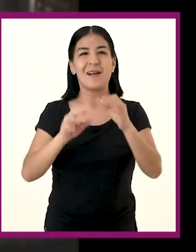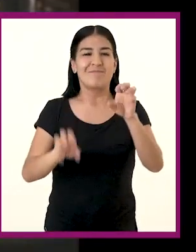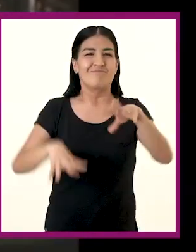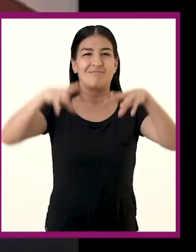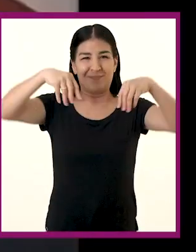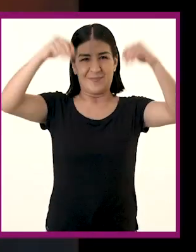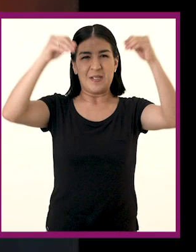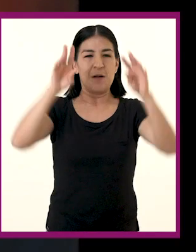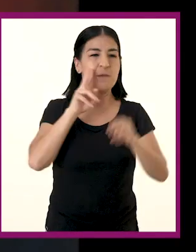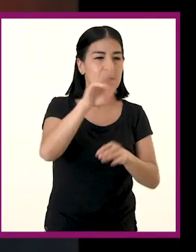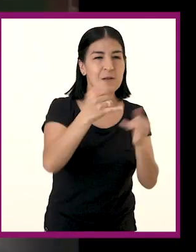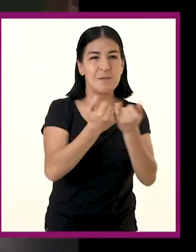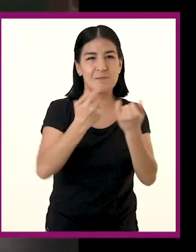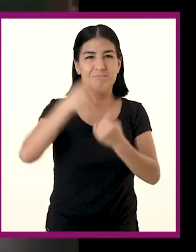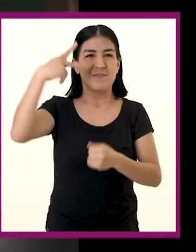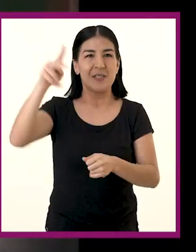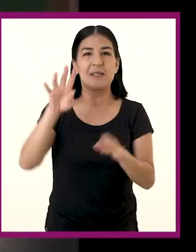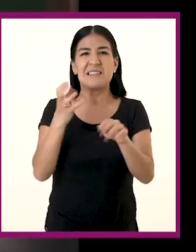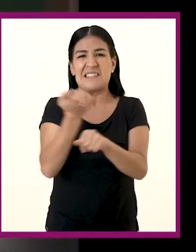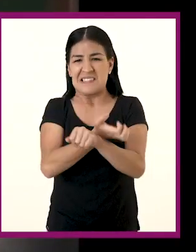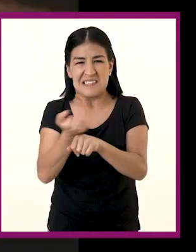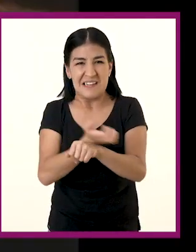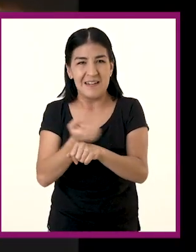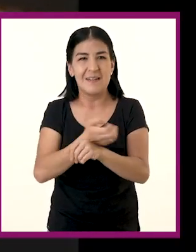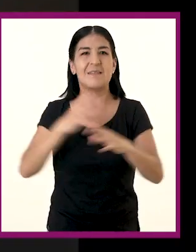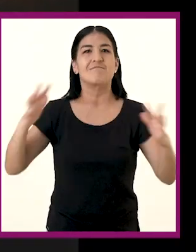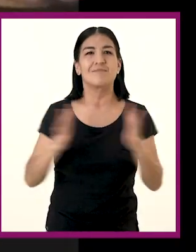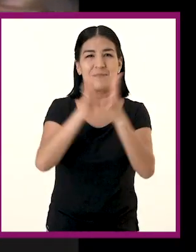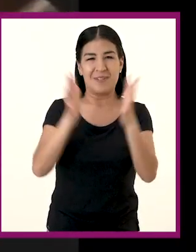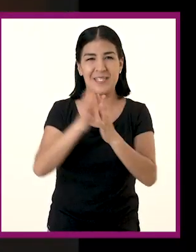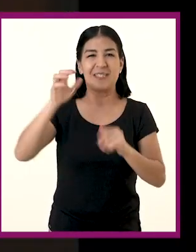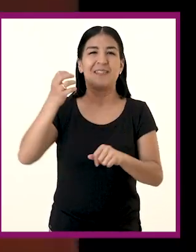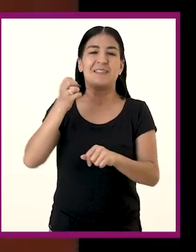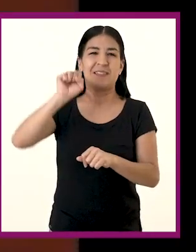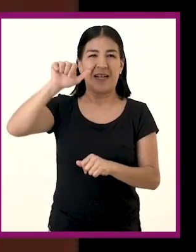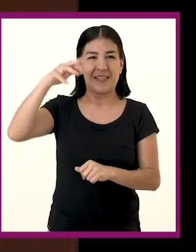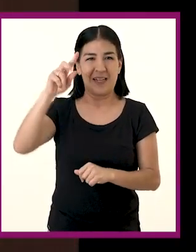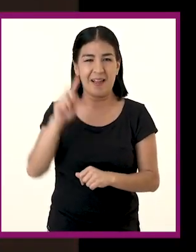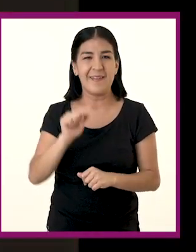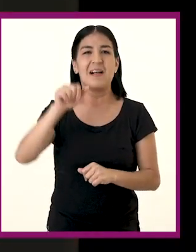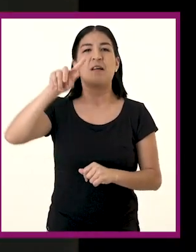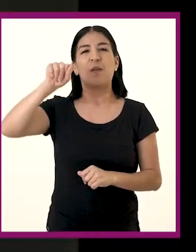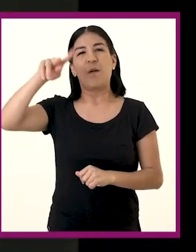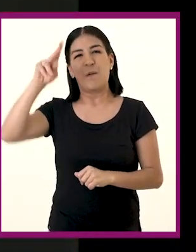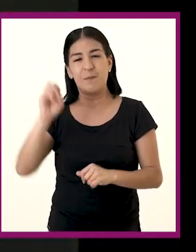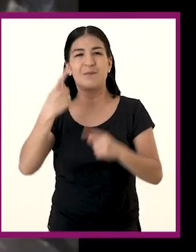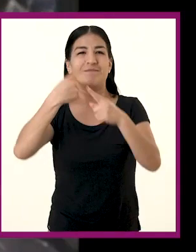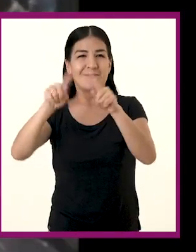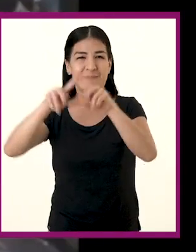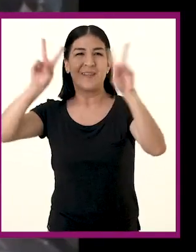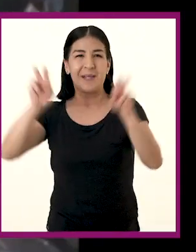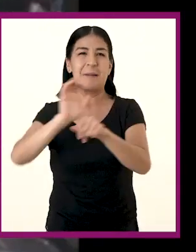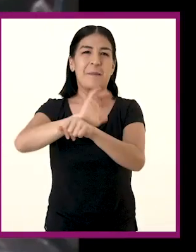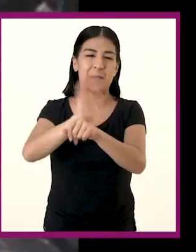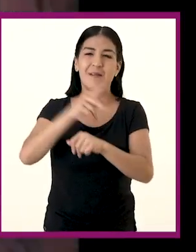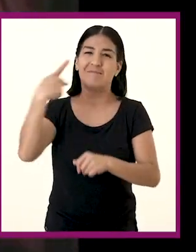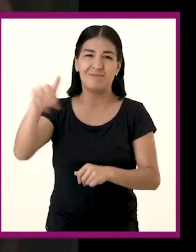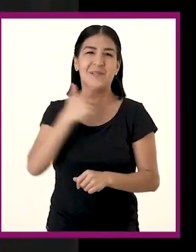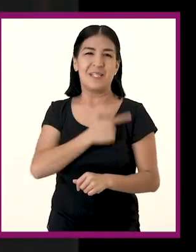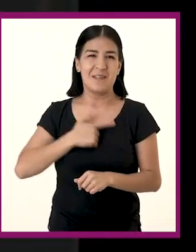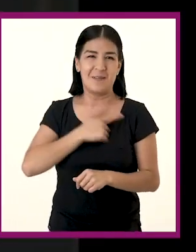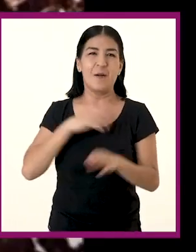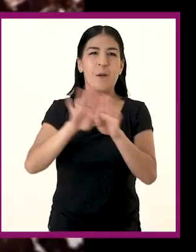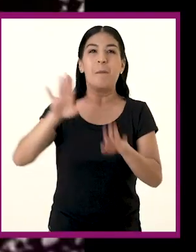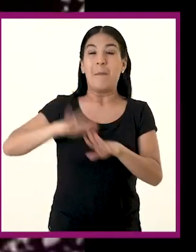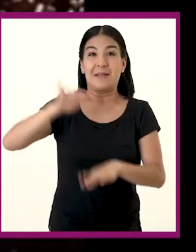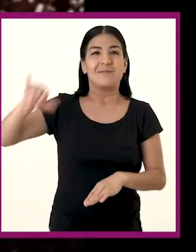un circo. Esto pues se ve en el cine de Jodorowsky, en Santa Sangre, en La Montaña Sagrada, en El Topo, ¿no? O sea, es una